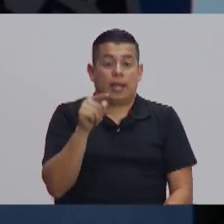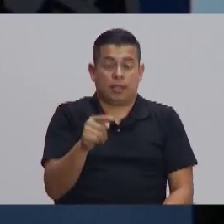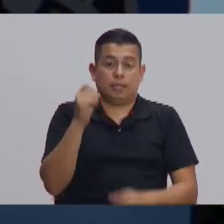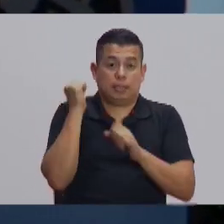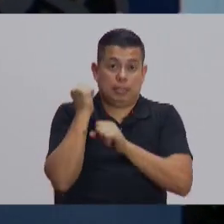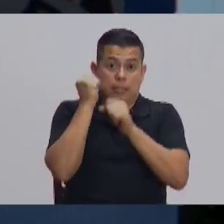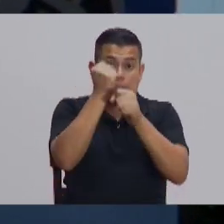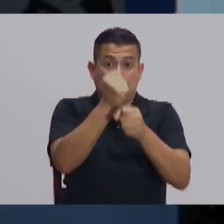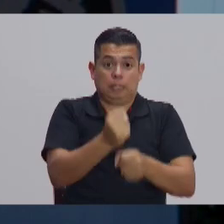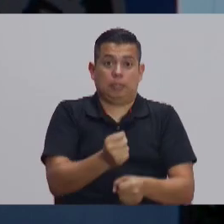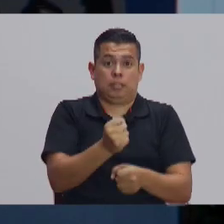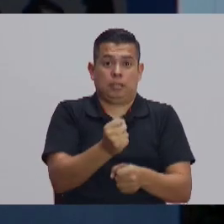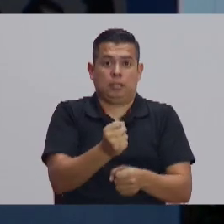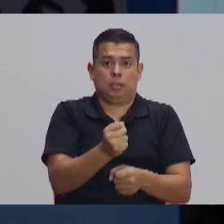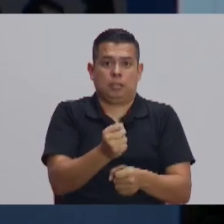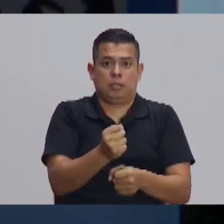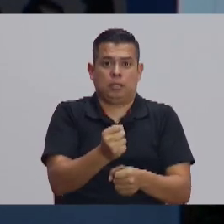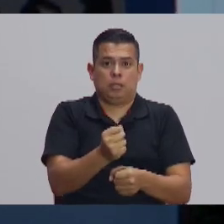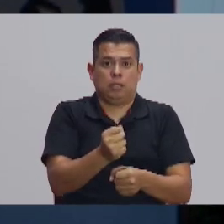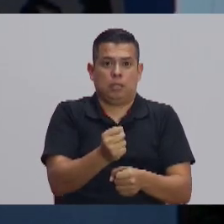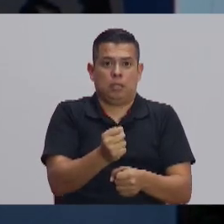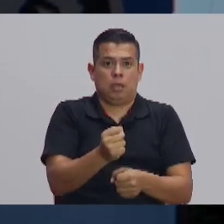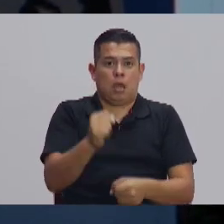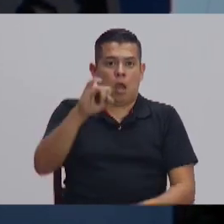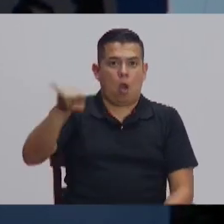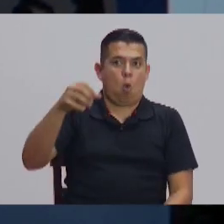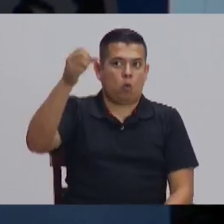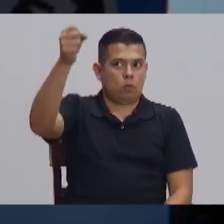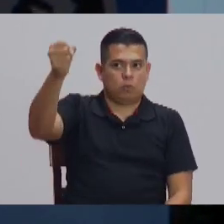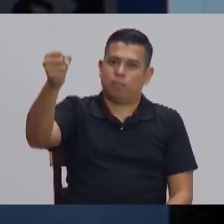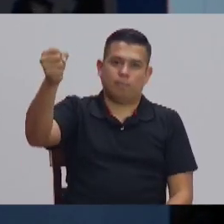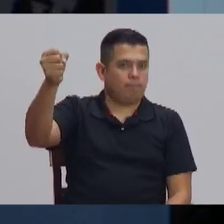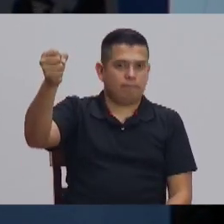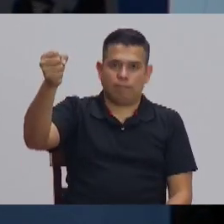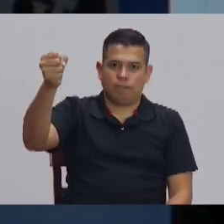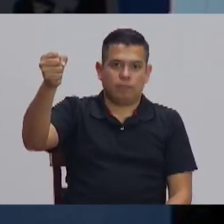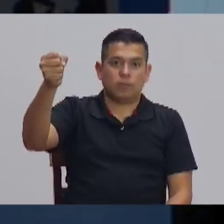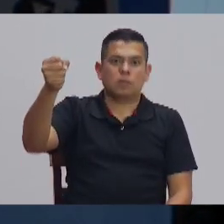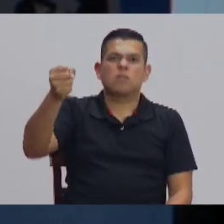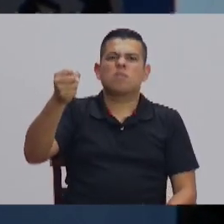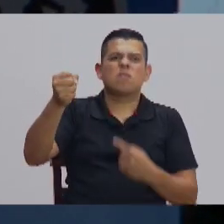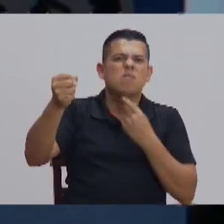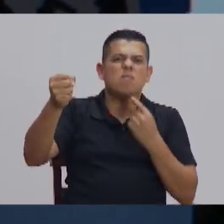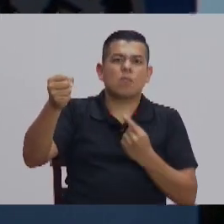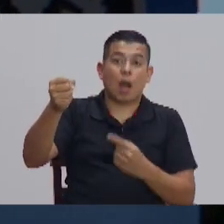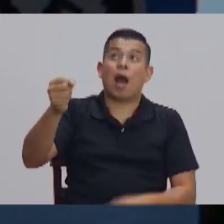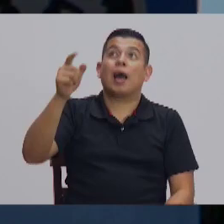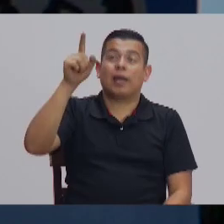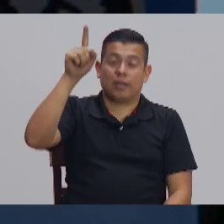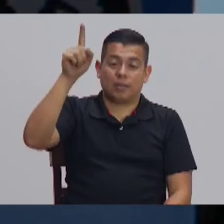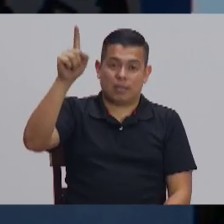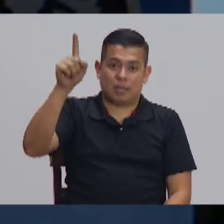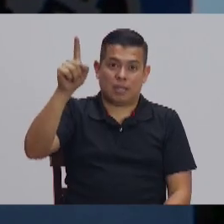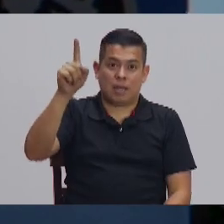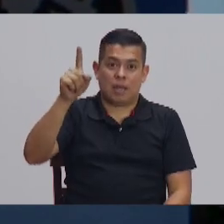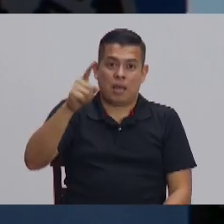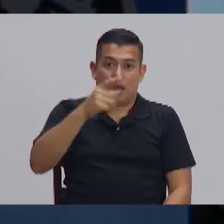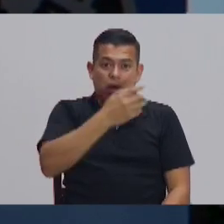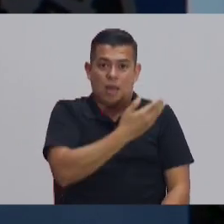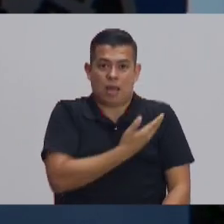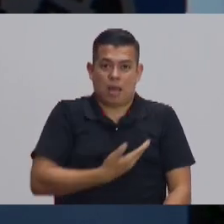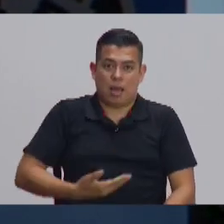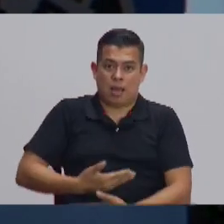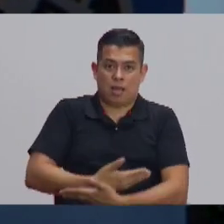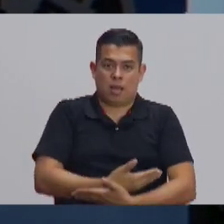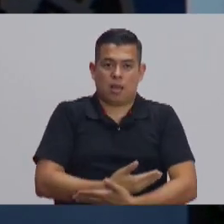conquista no la hizo josue la hizo el señor príncipe de